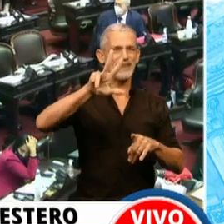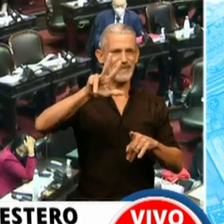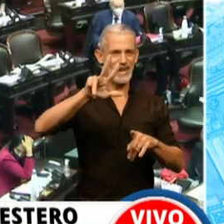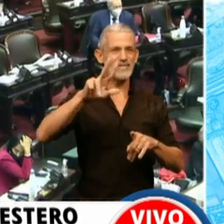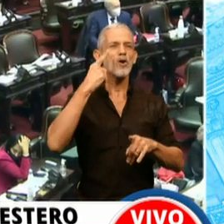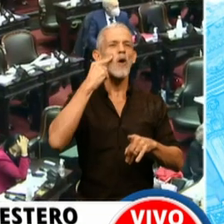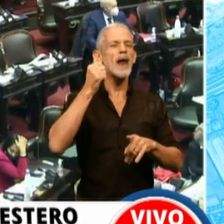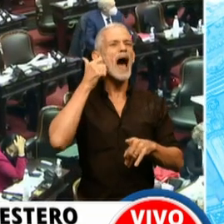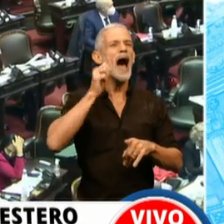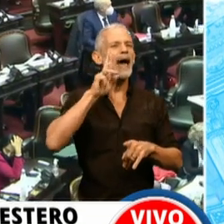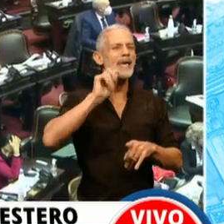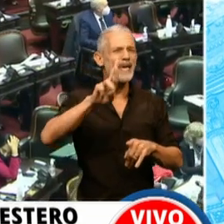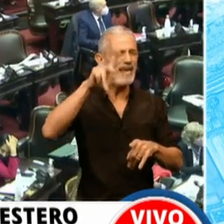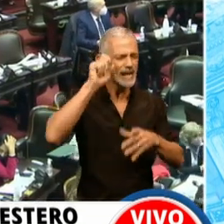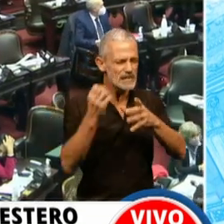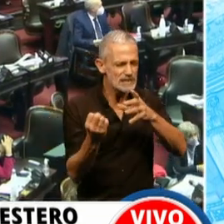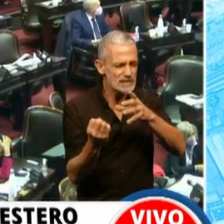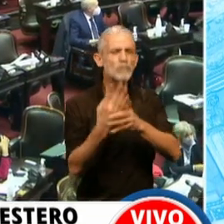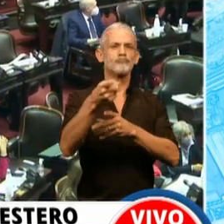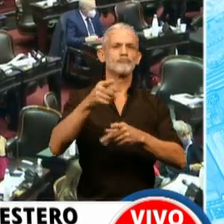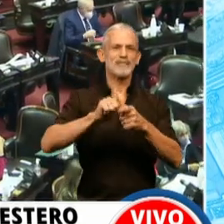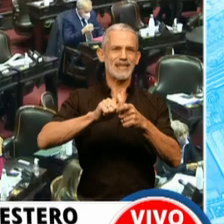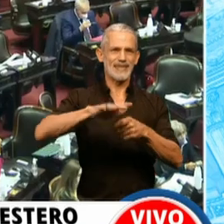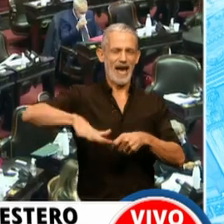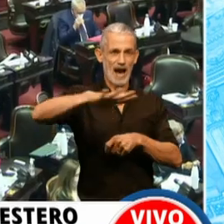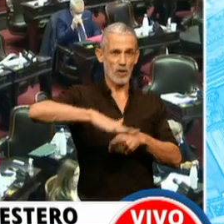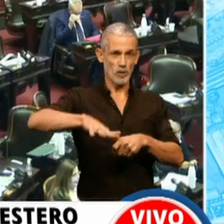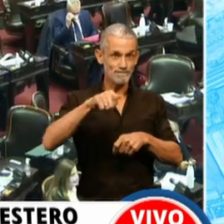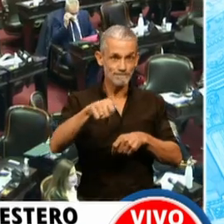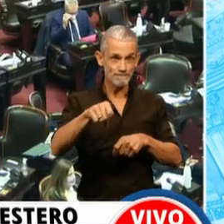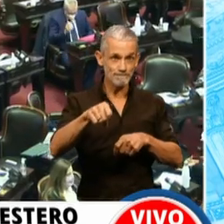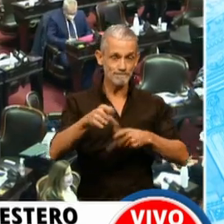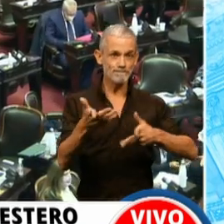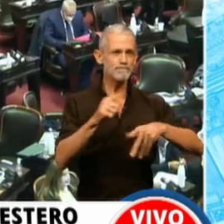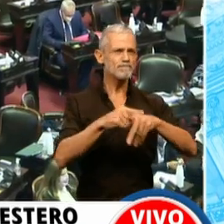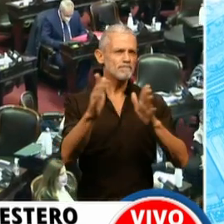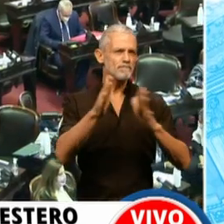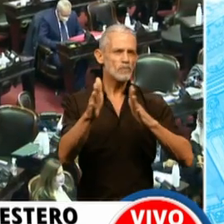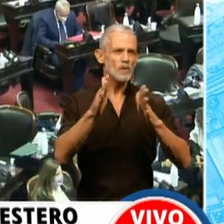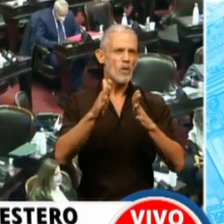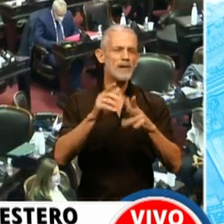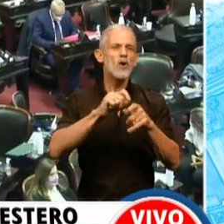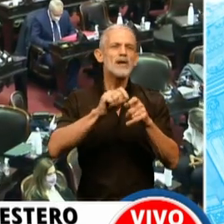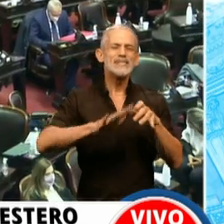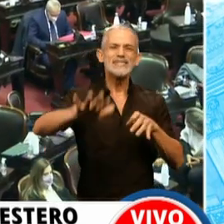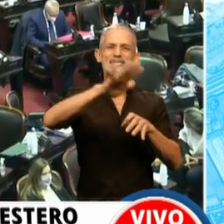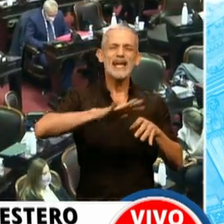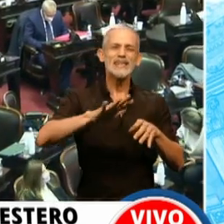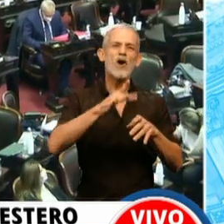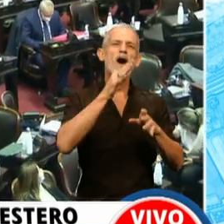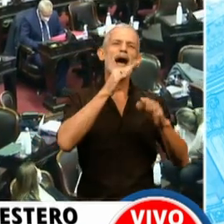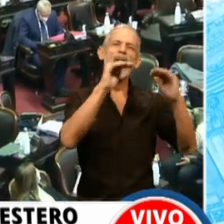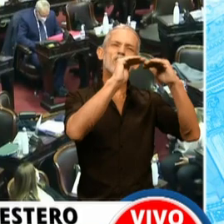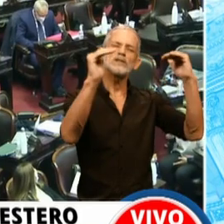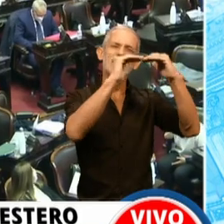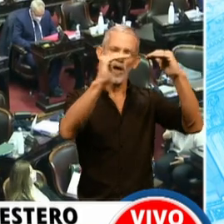logra juntar sangre en ese entonces se extendía santiago desde los 14 grados